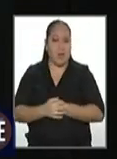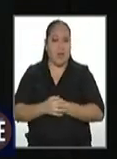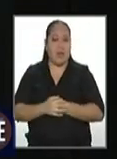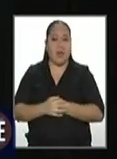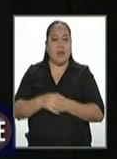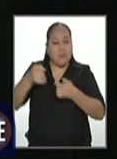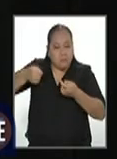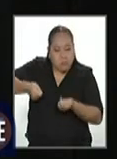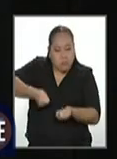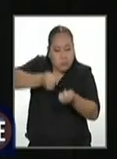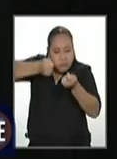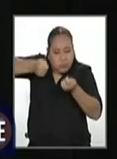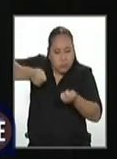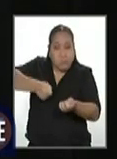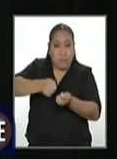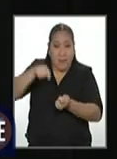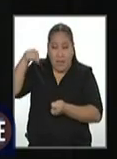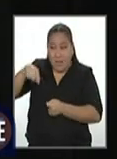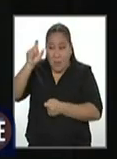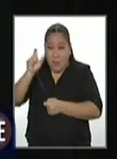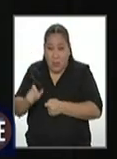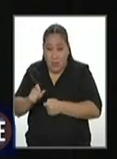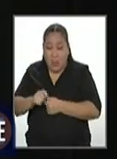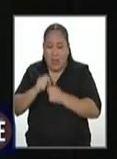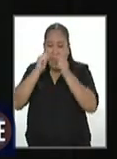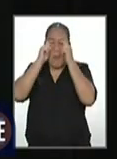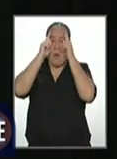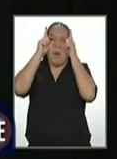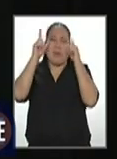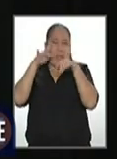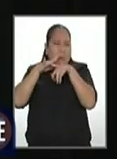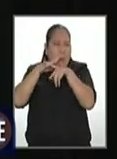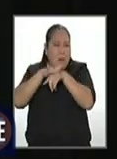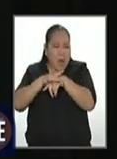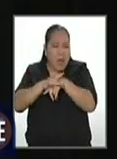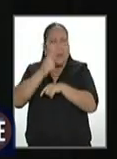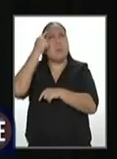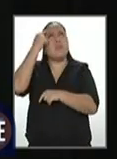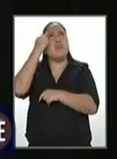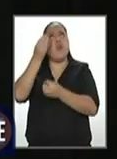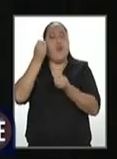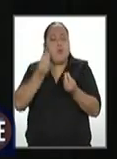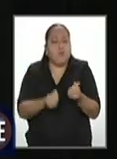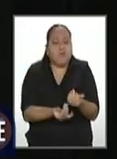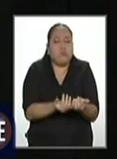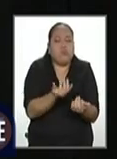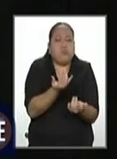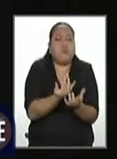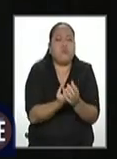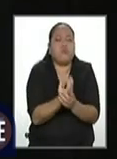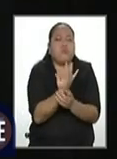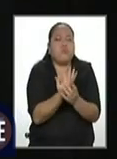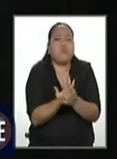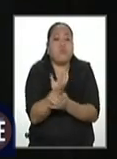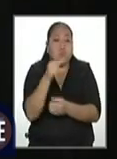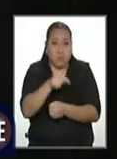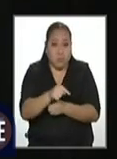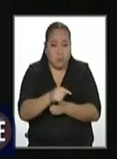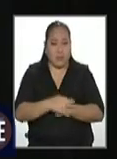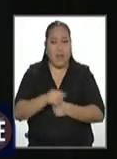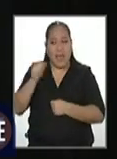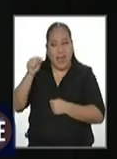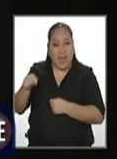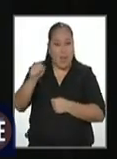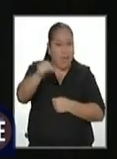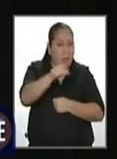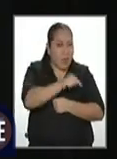amanece temprano a buscar cómo sembrar mejor sus plantas. Y eso es algo que tenemos